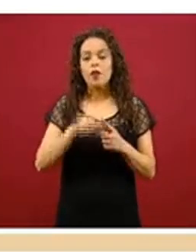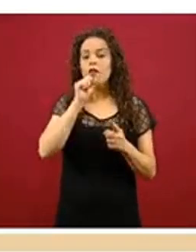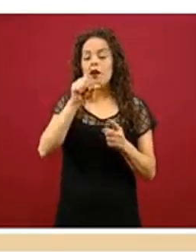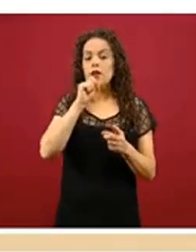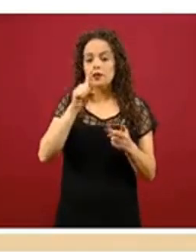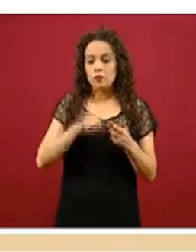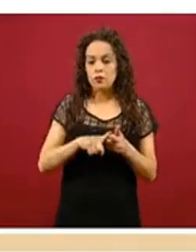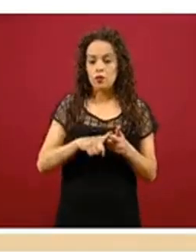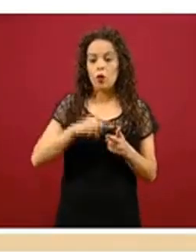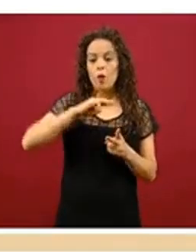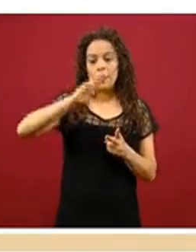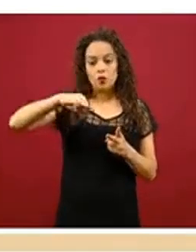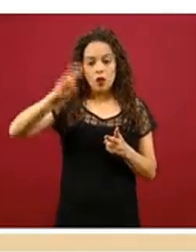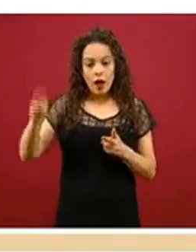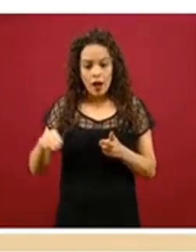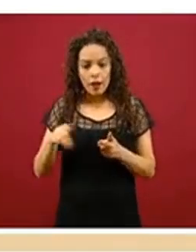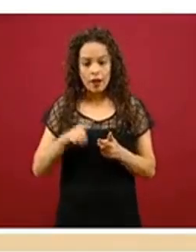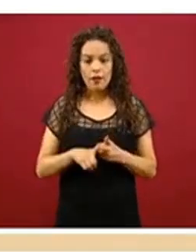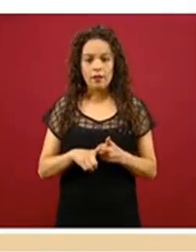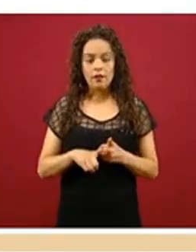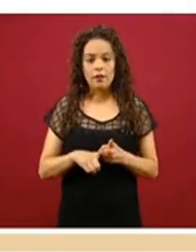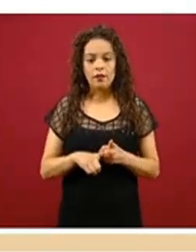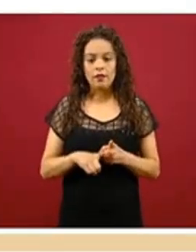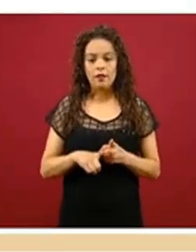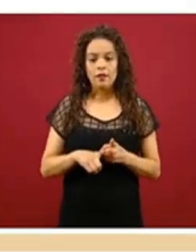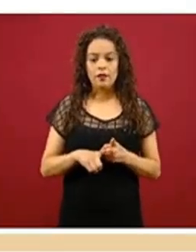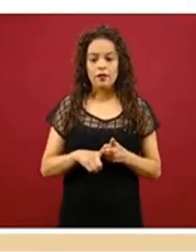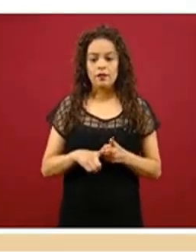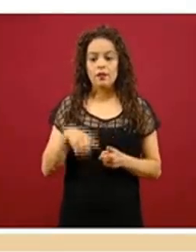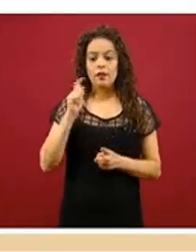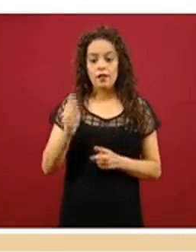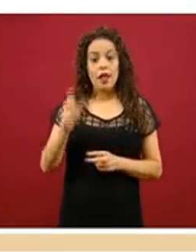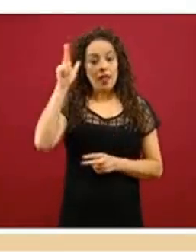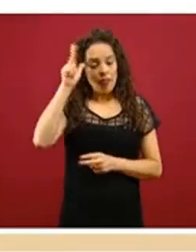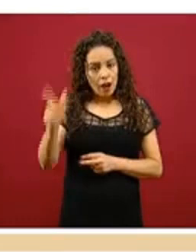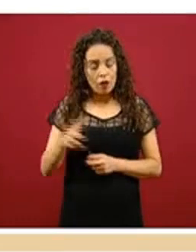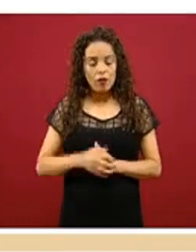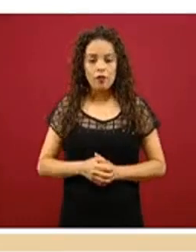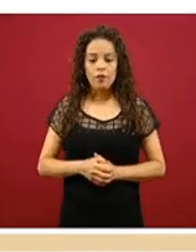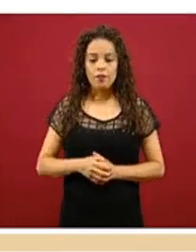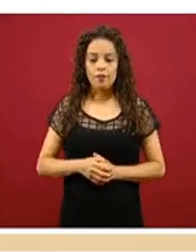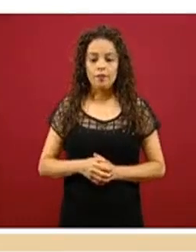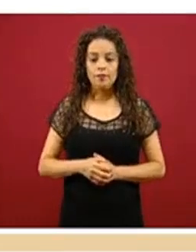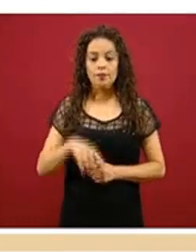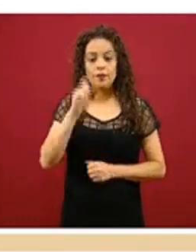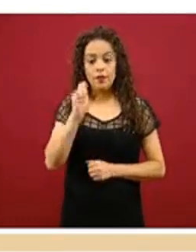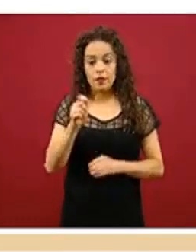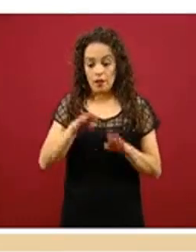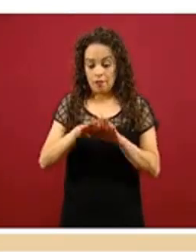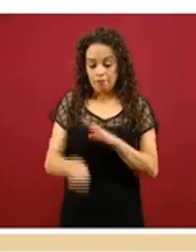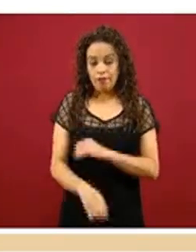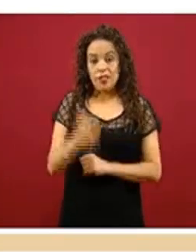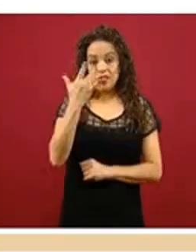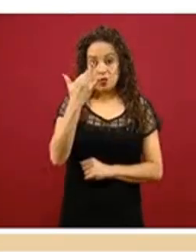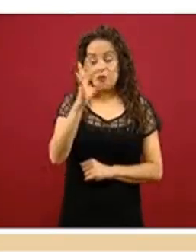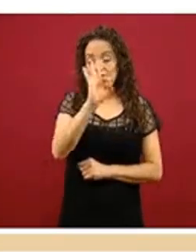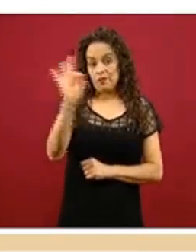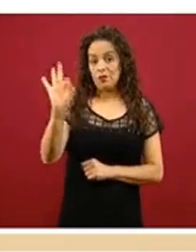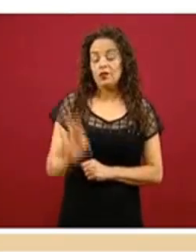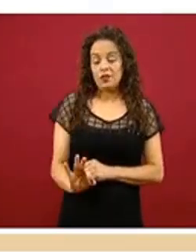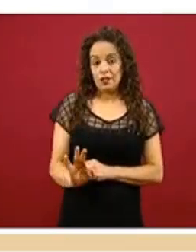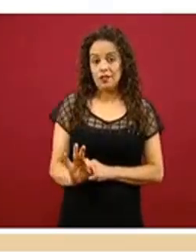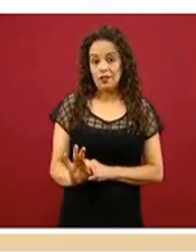también bastante homogéneos, también por debajo del 50%,